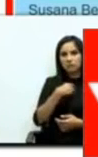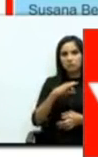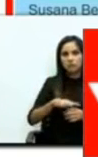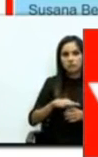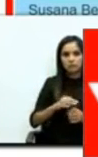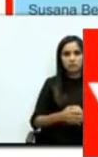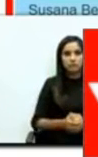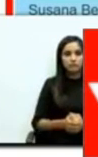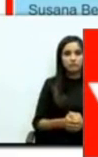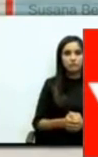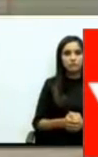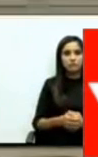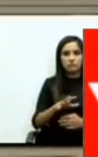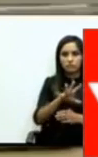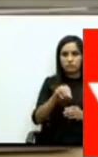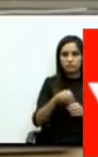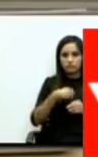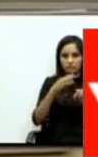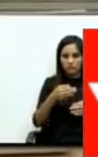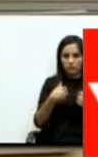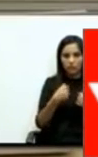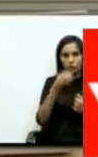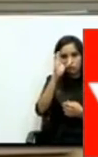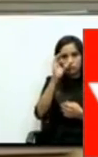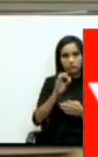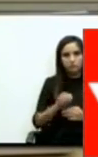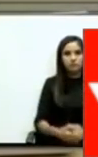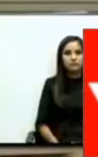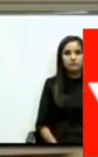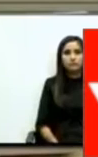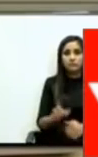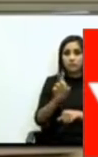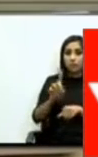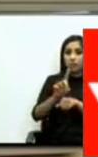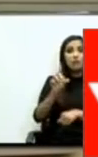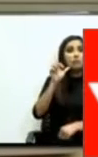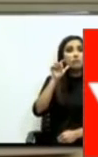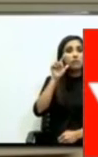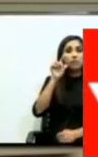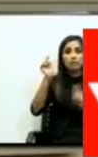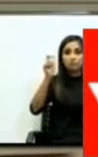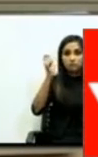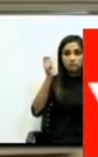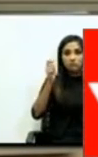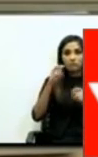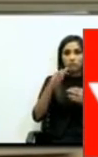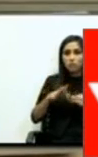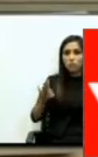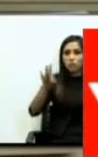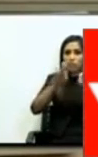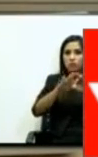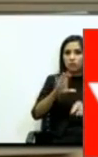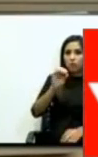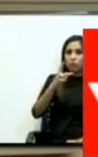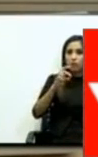en completa conciencia el día de mañana se celebra algo muy importante que la